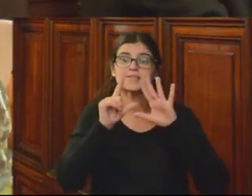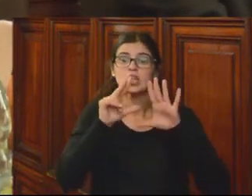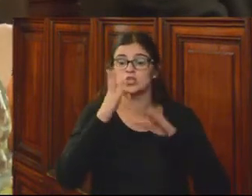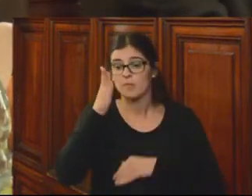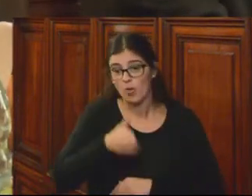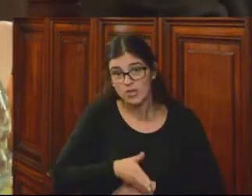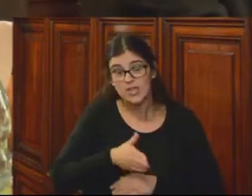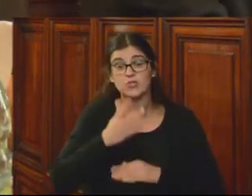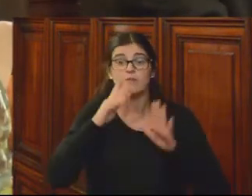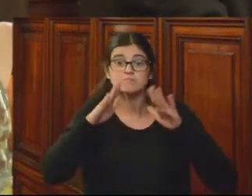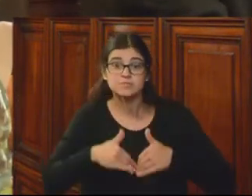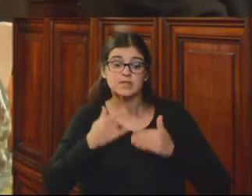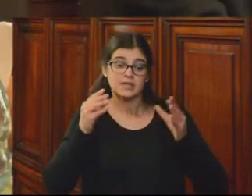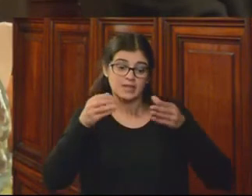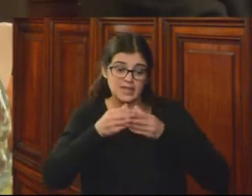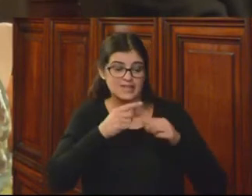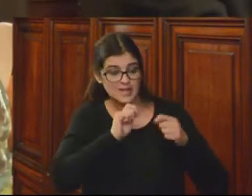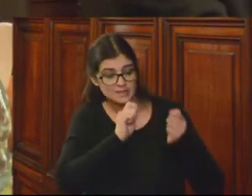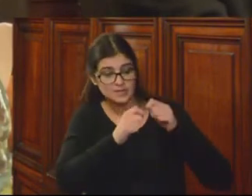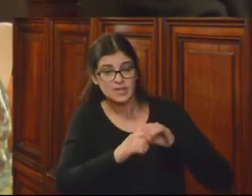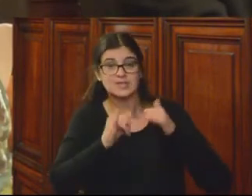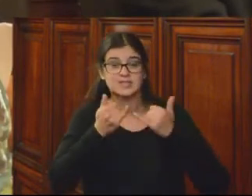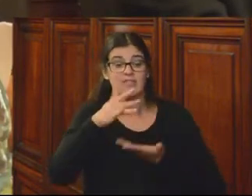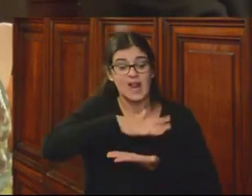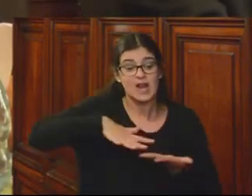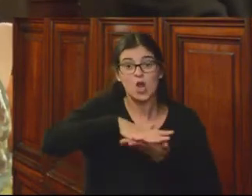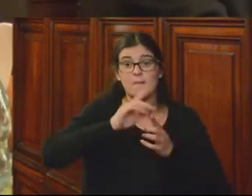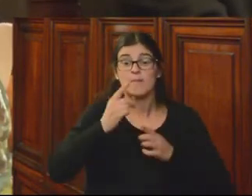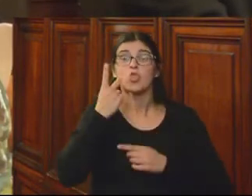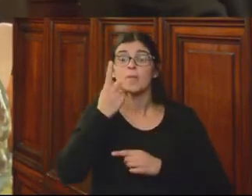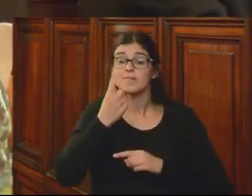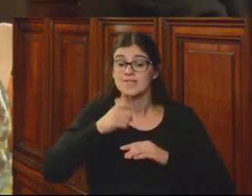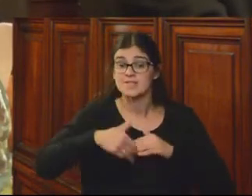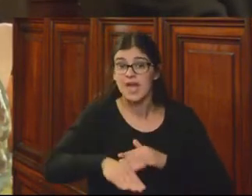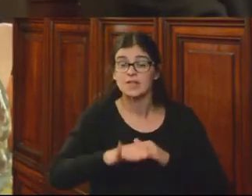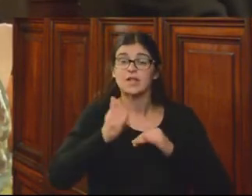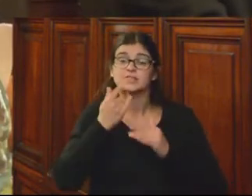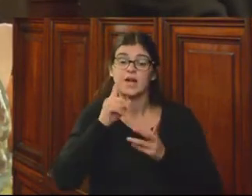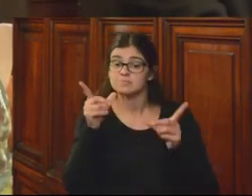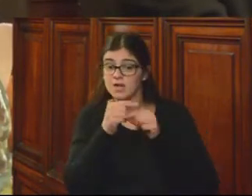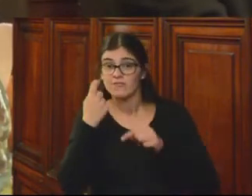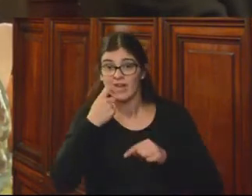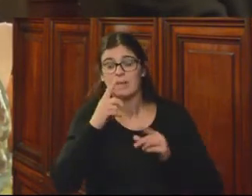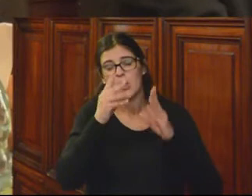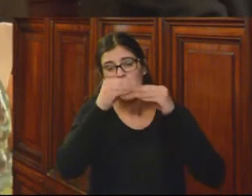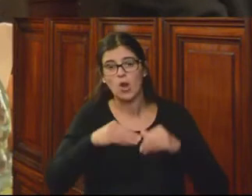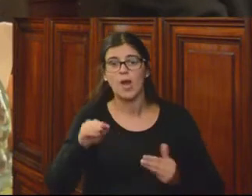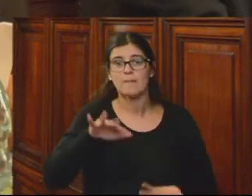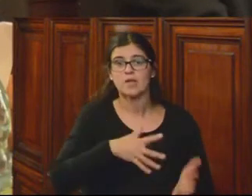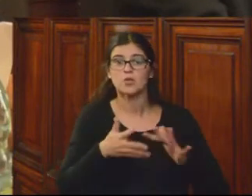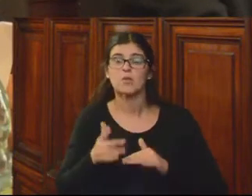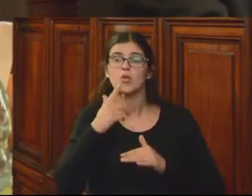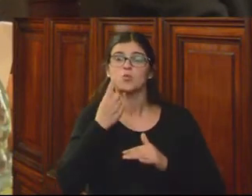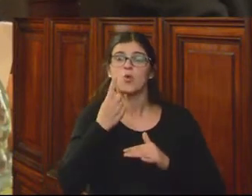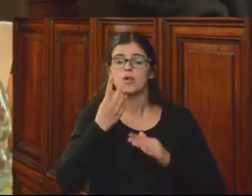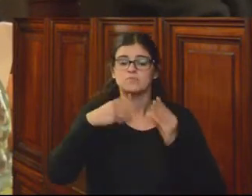78% correspondiente a la tasa de transición promedio de la región. Para el año 2017 el proceso no ha concluido, pero nuestros cálculos nos llevan a estimar una tasa